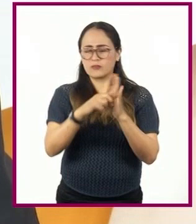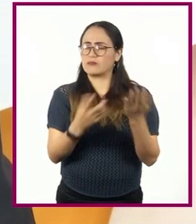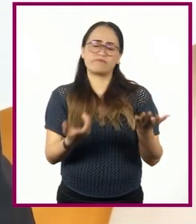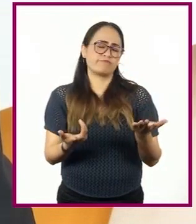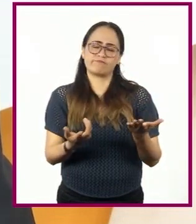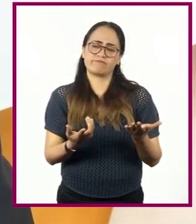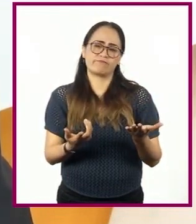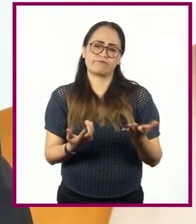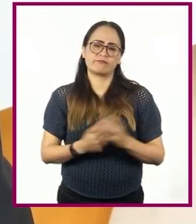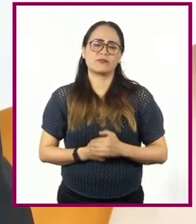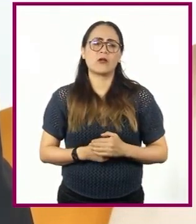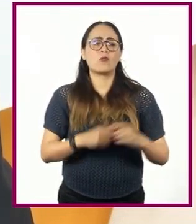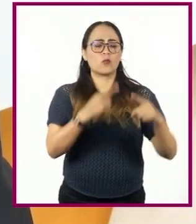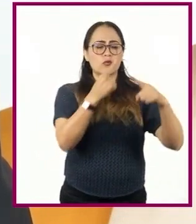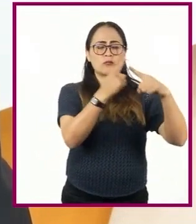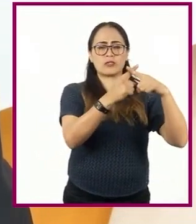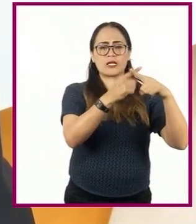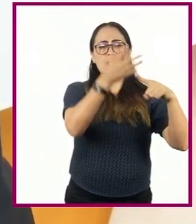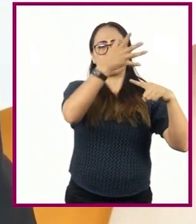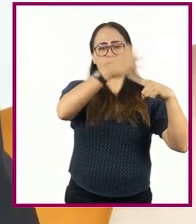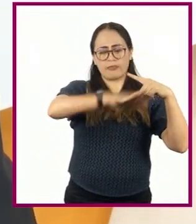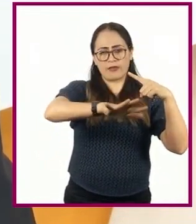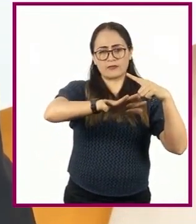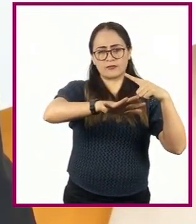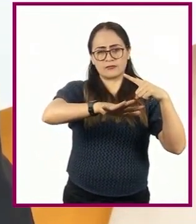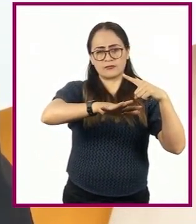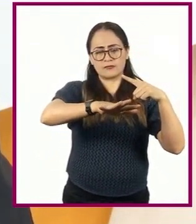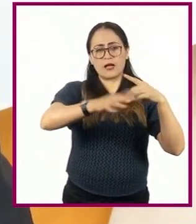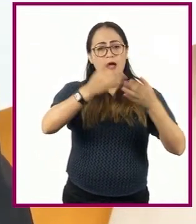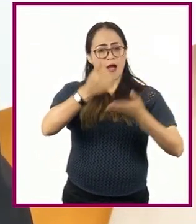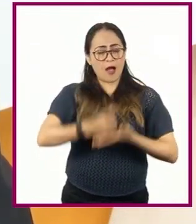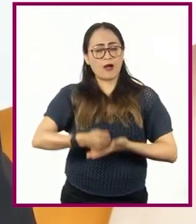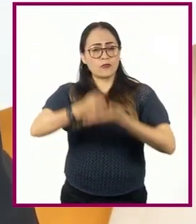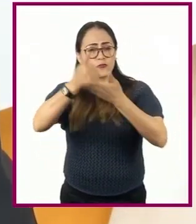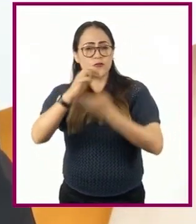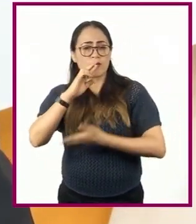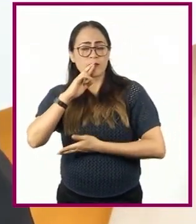caso, multiplicar por 10 los factores no tiene el mismo